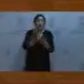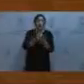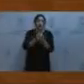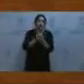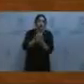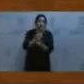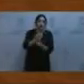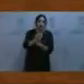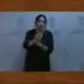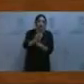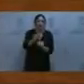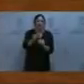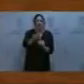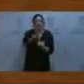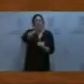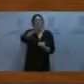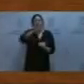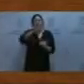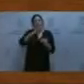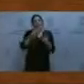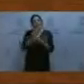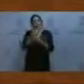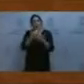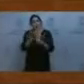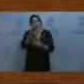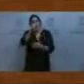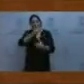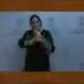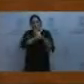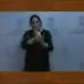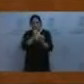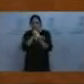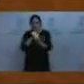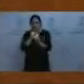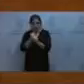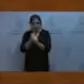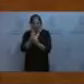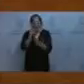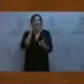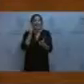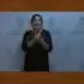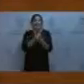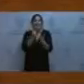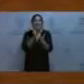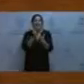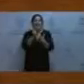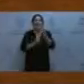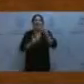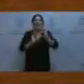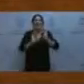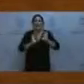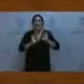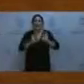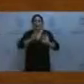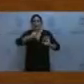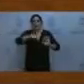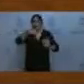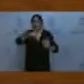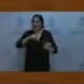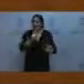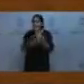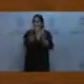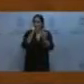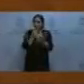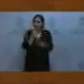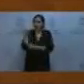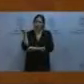buena. 45 días por año trabajado con un mínimo de 35.000 euros a indemnizar. Una indemnización especial, de las que nosotros hemos criticado aquí cantidad